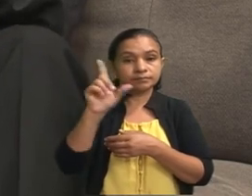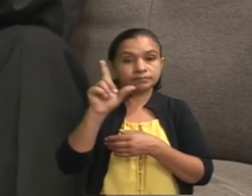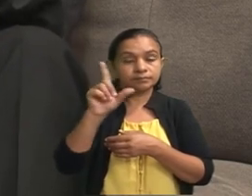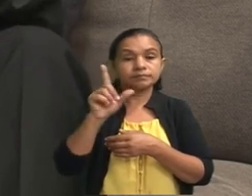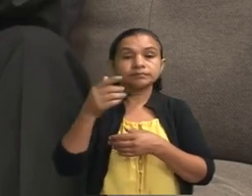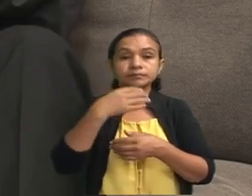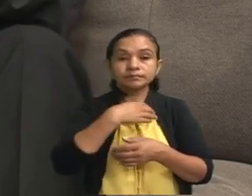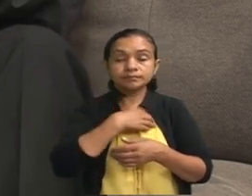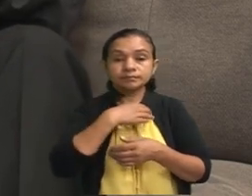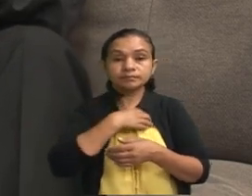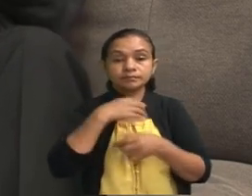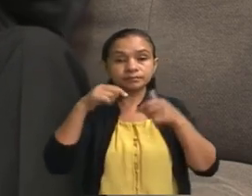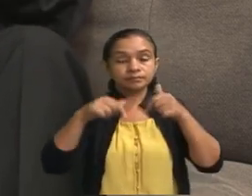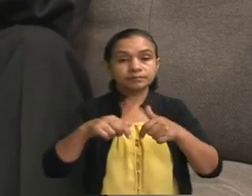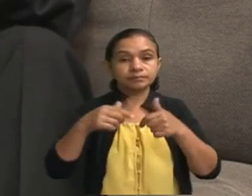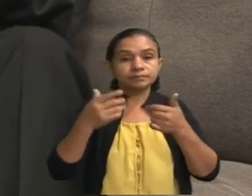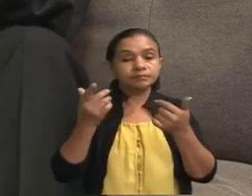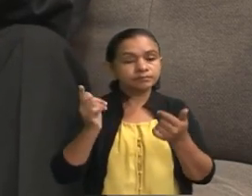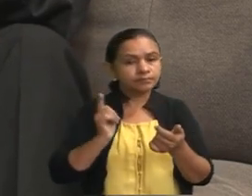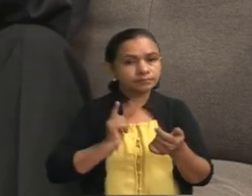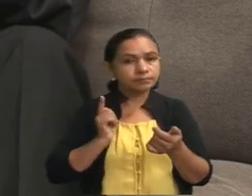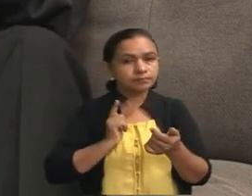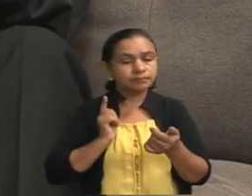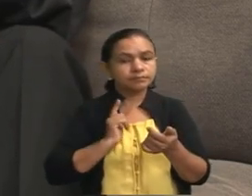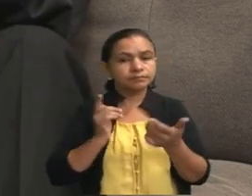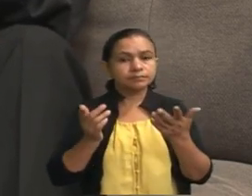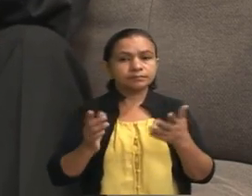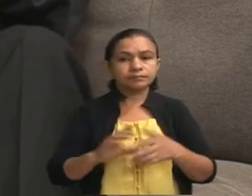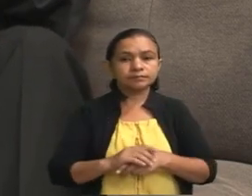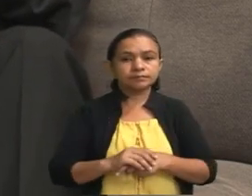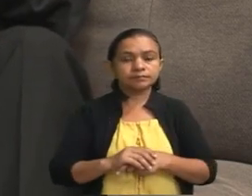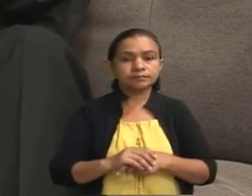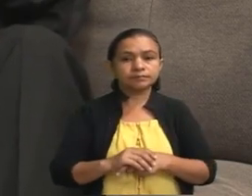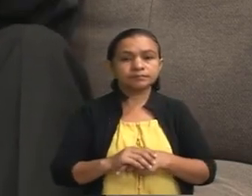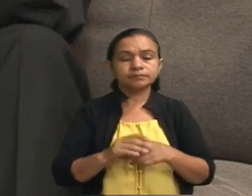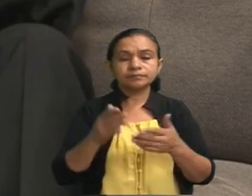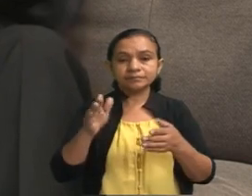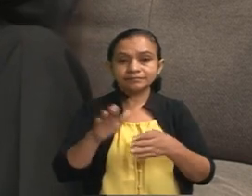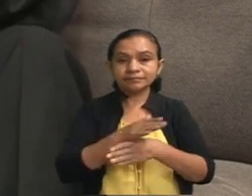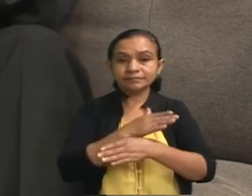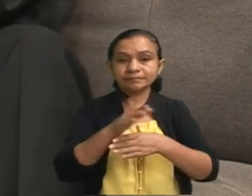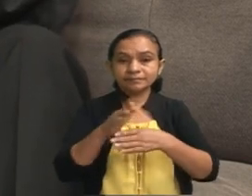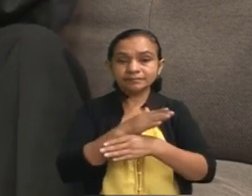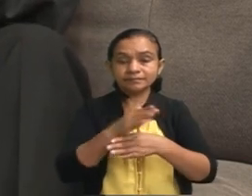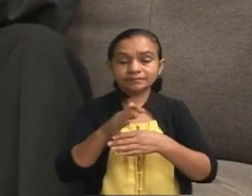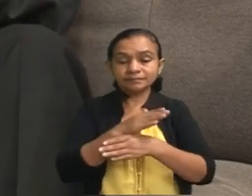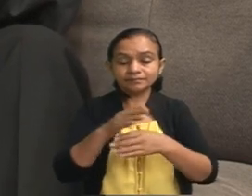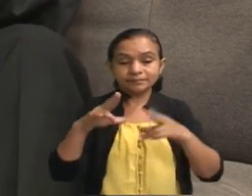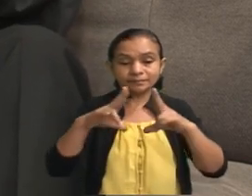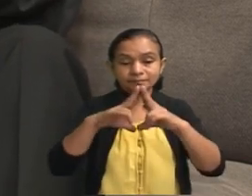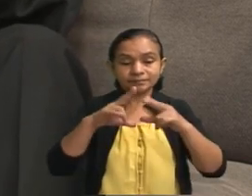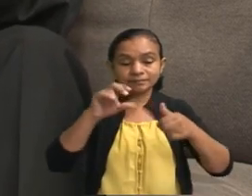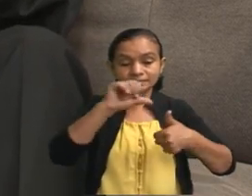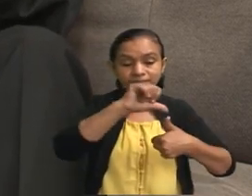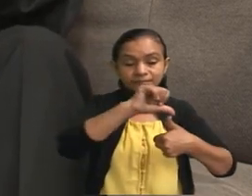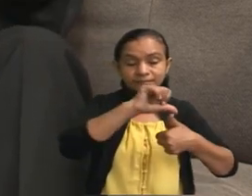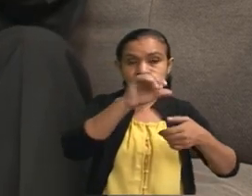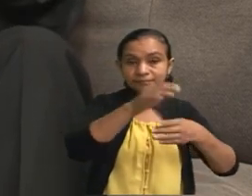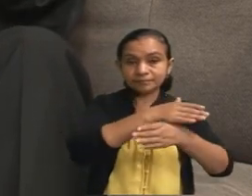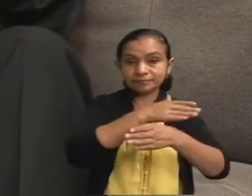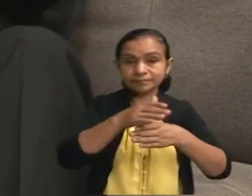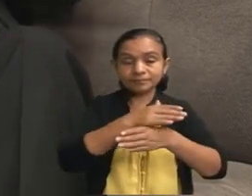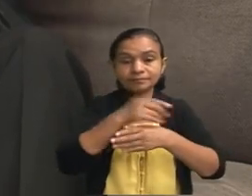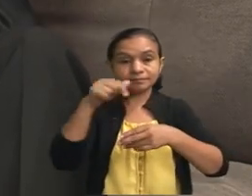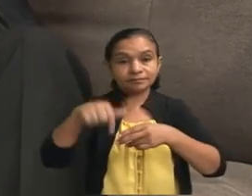nuestro, que tenemos un sistema un tanto diferente al resto de Centroamérica, en el sentido que